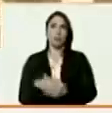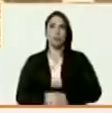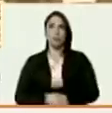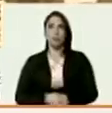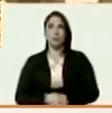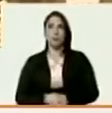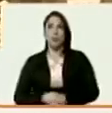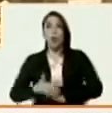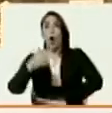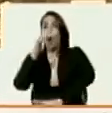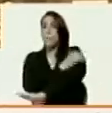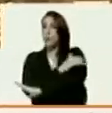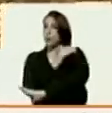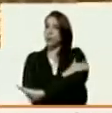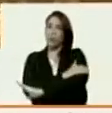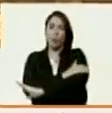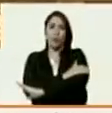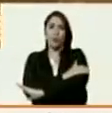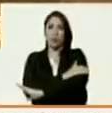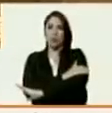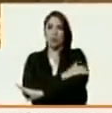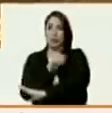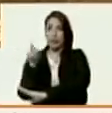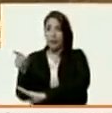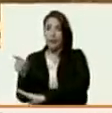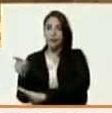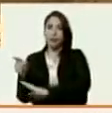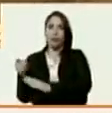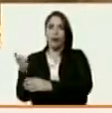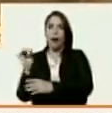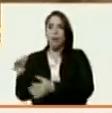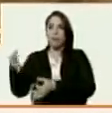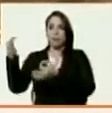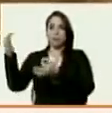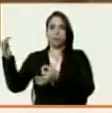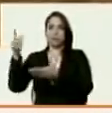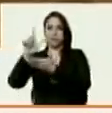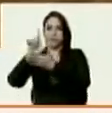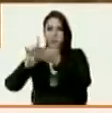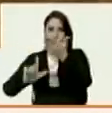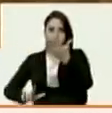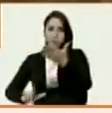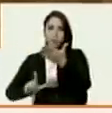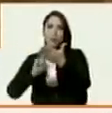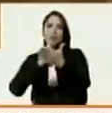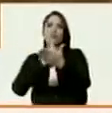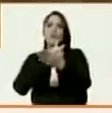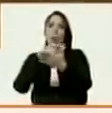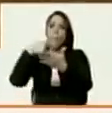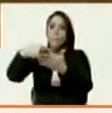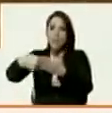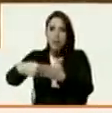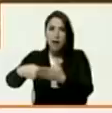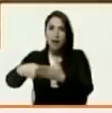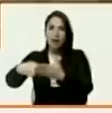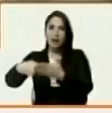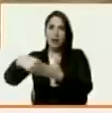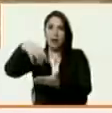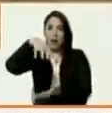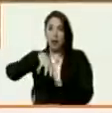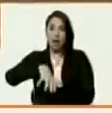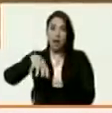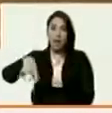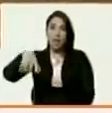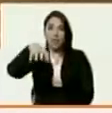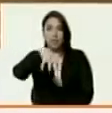Son opositores puestos en planchas y en listas nominales en los estados